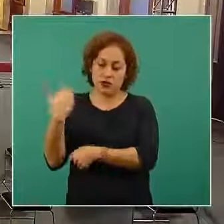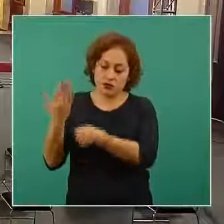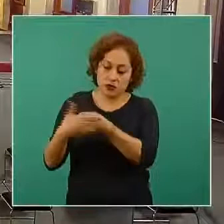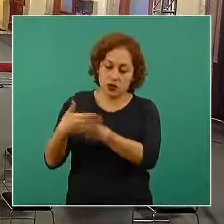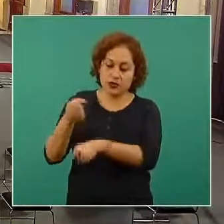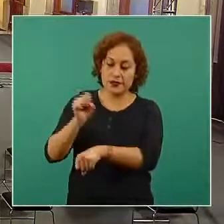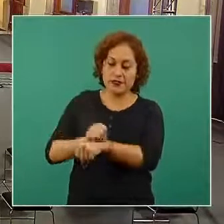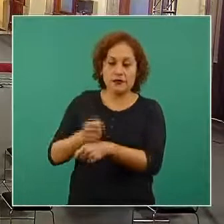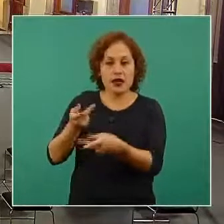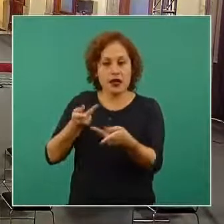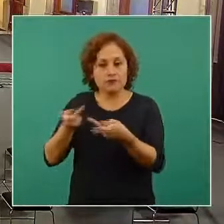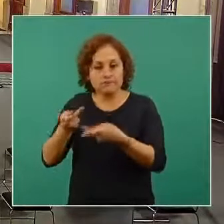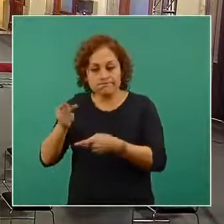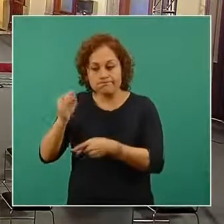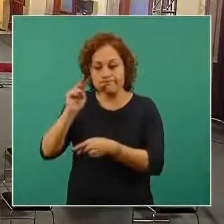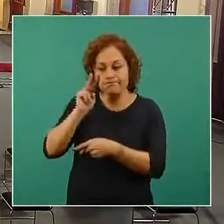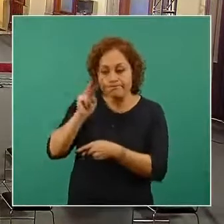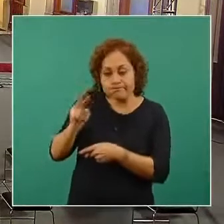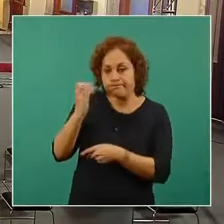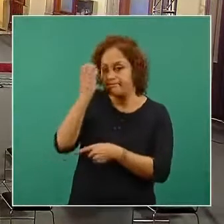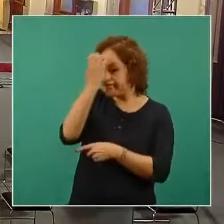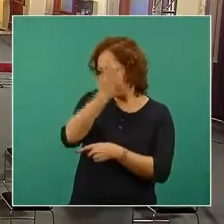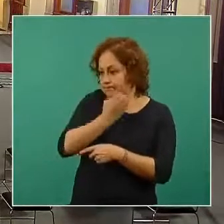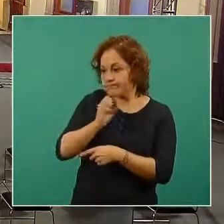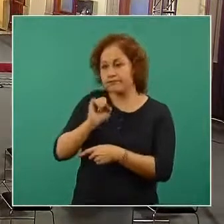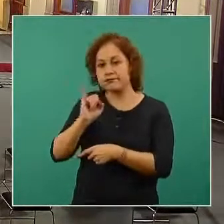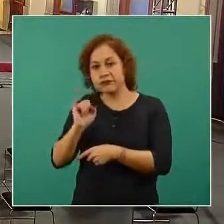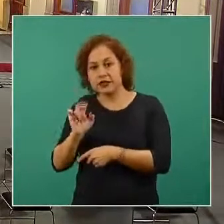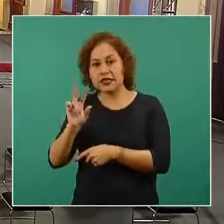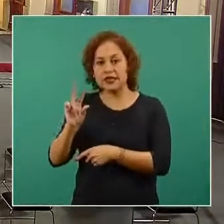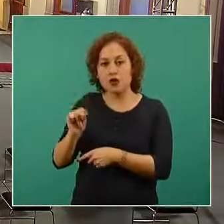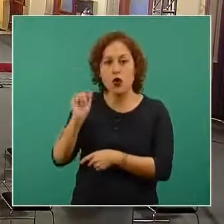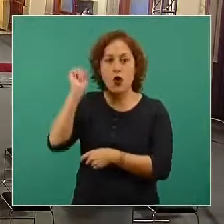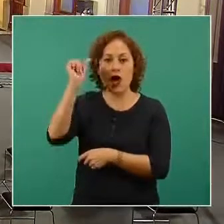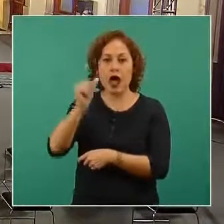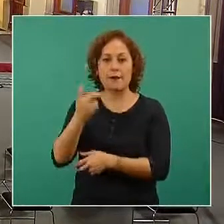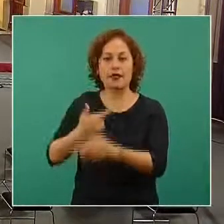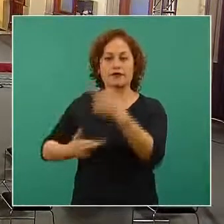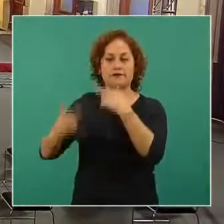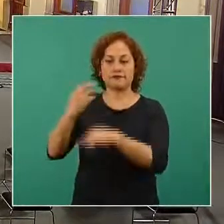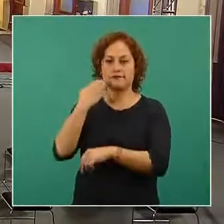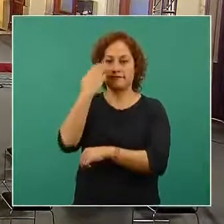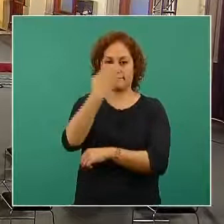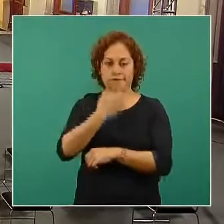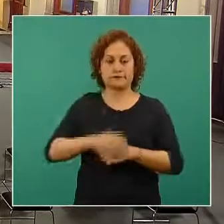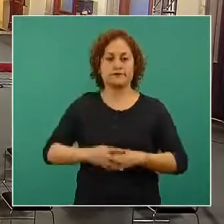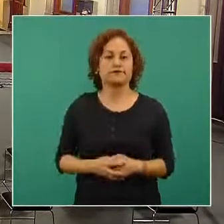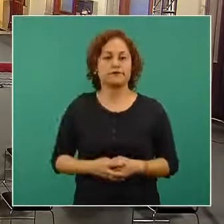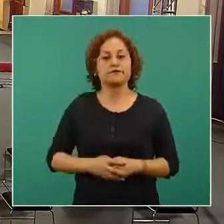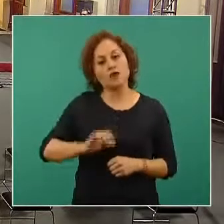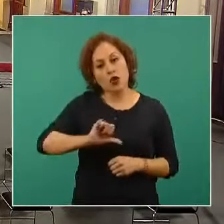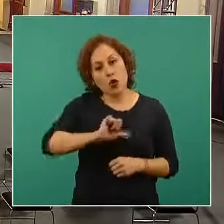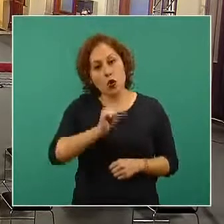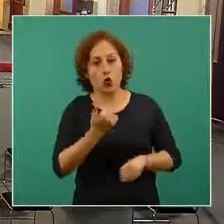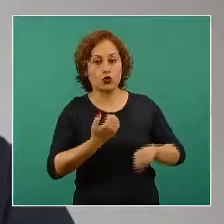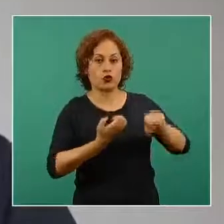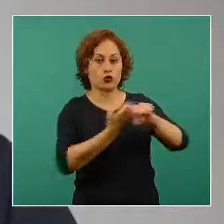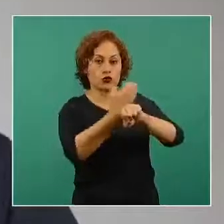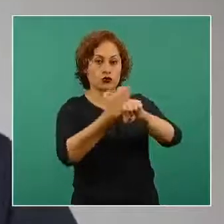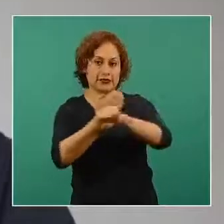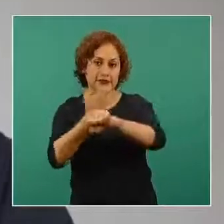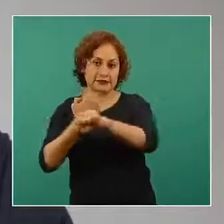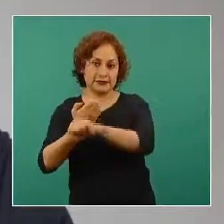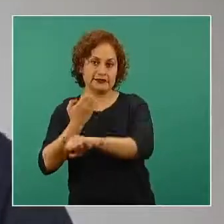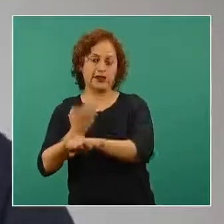ver si en abril esto puede llegar a ser una realidad y obviamente a otras entidades que empiezan a